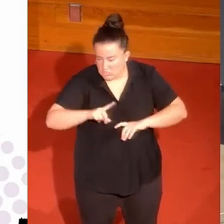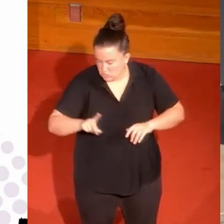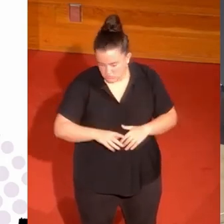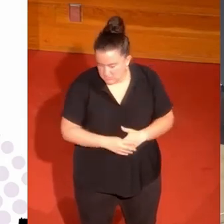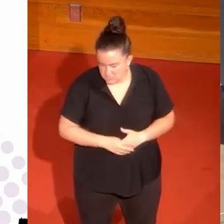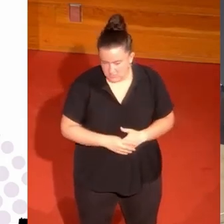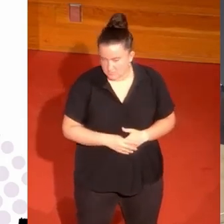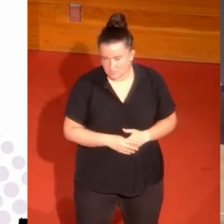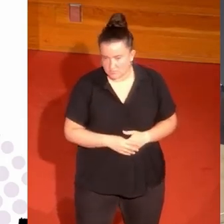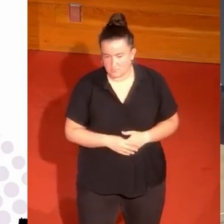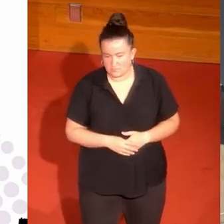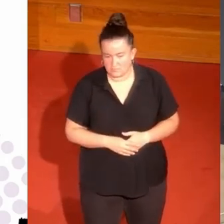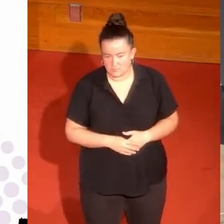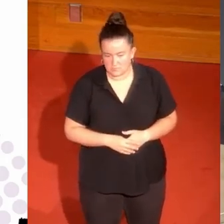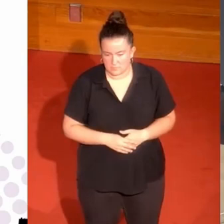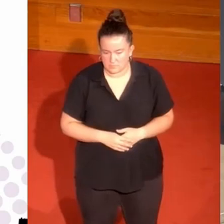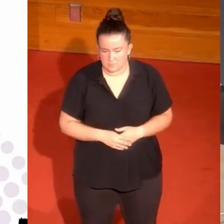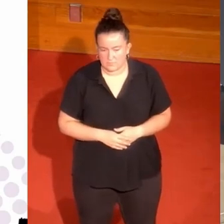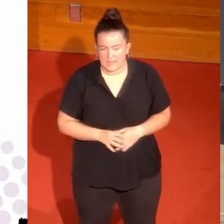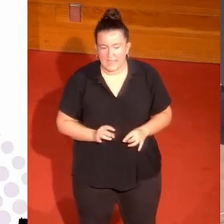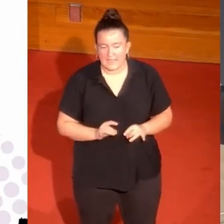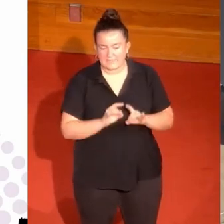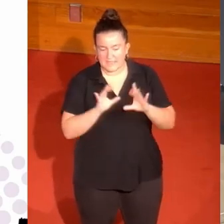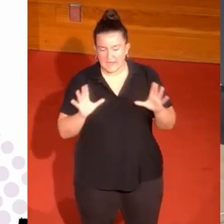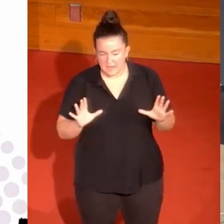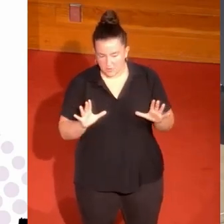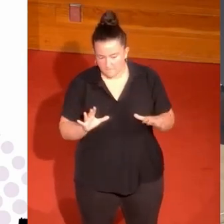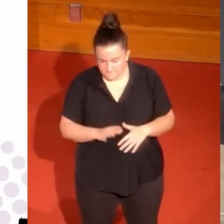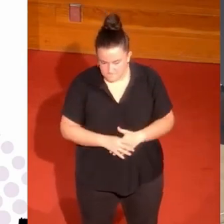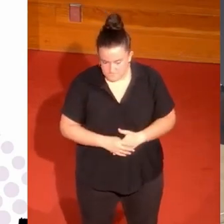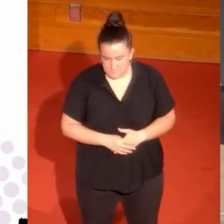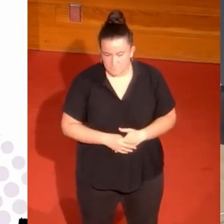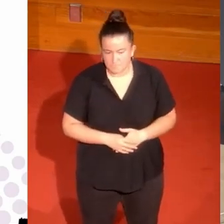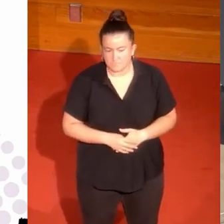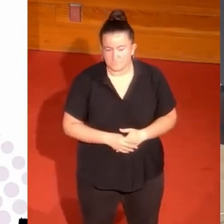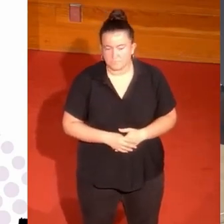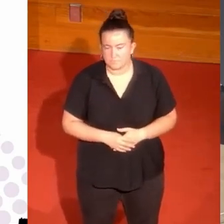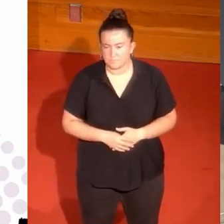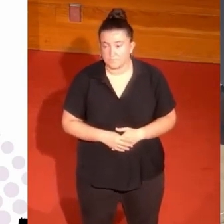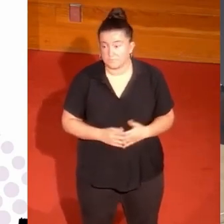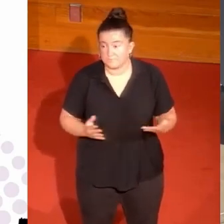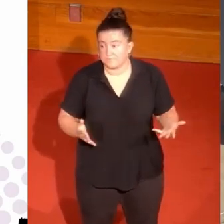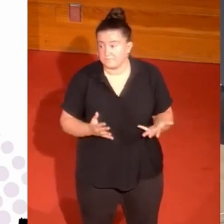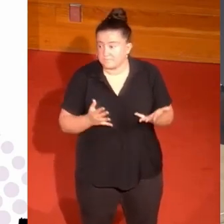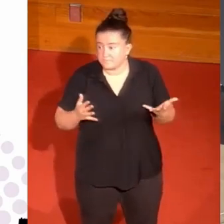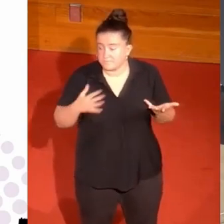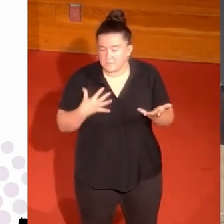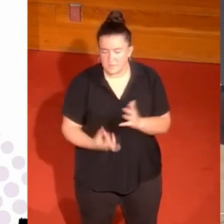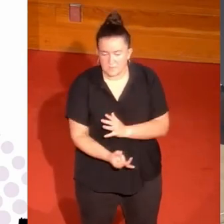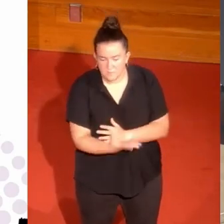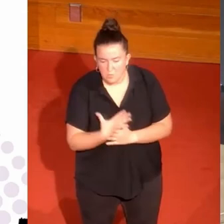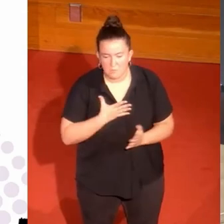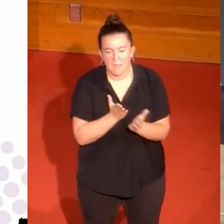eh está claro que eh era un lugar donde por ejemplo pues eh se han creado medios de